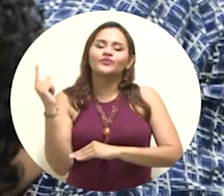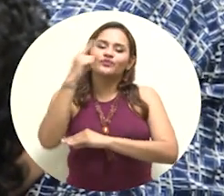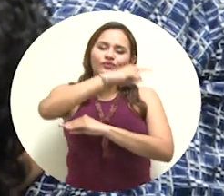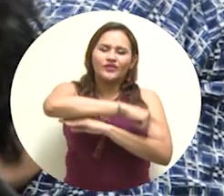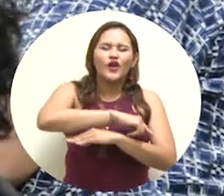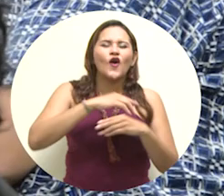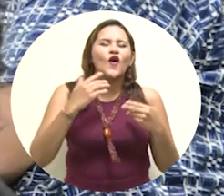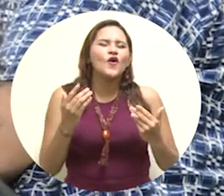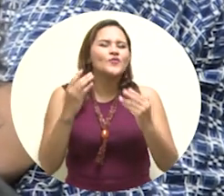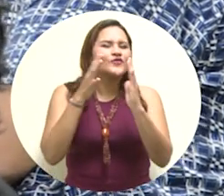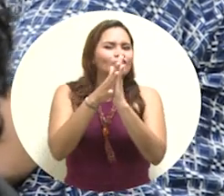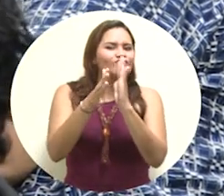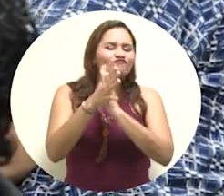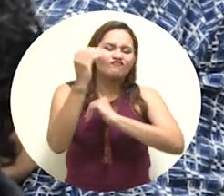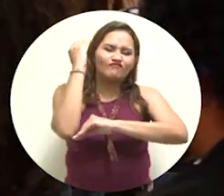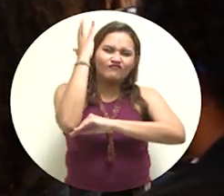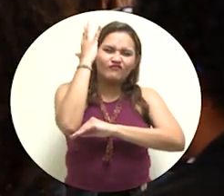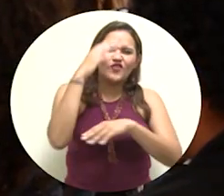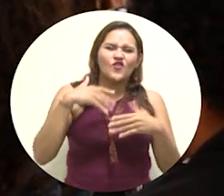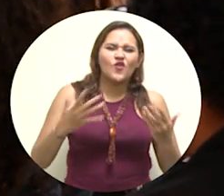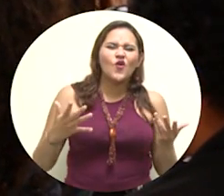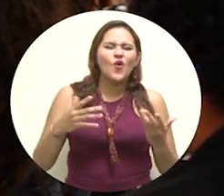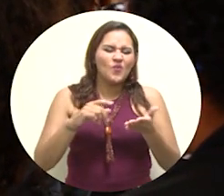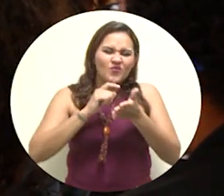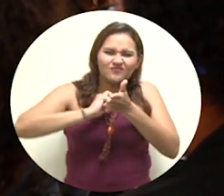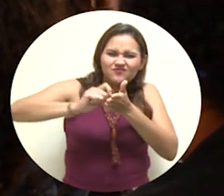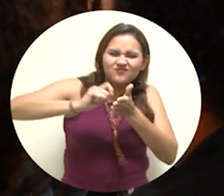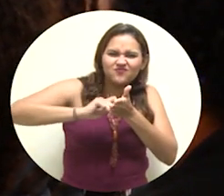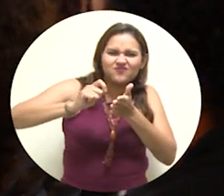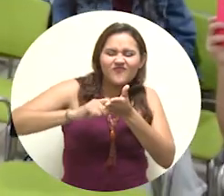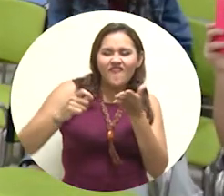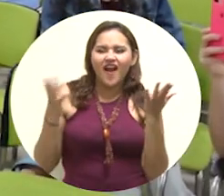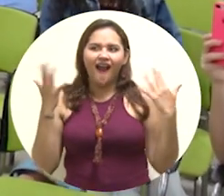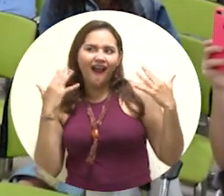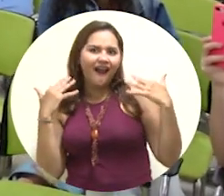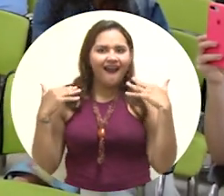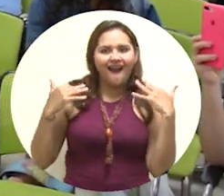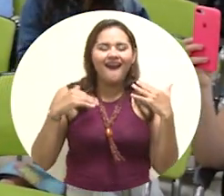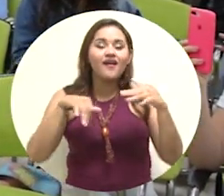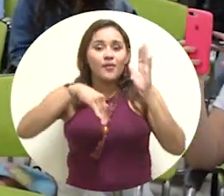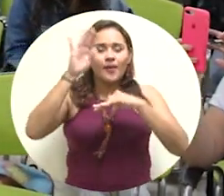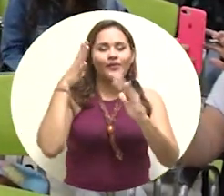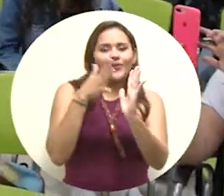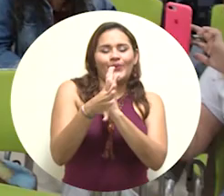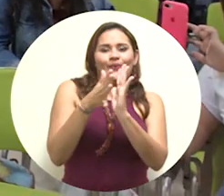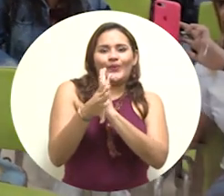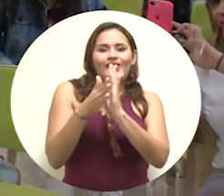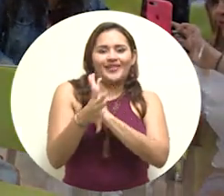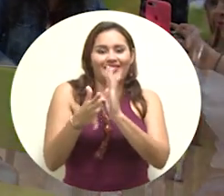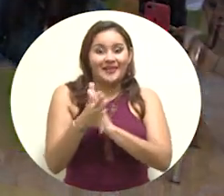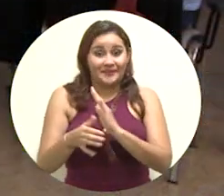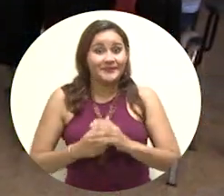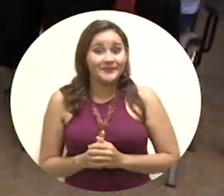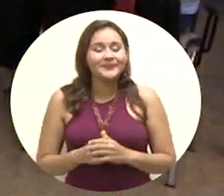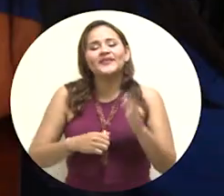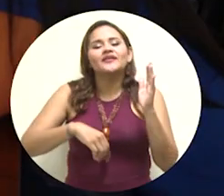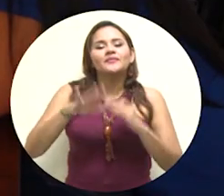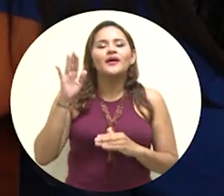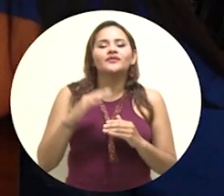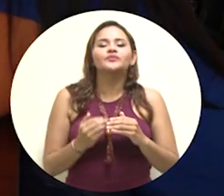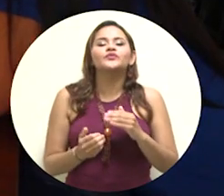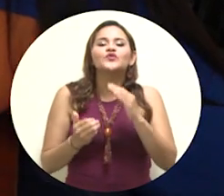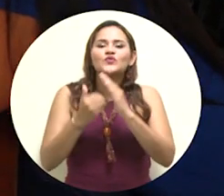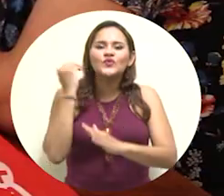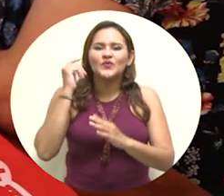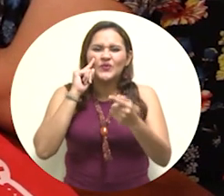escribir y producir Somos Calentura?, a cargo del productor cinematográfico Steven Grisales. Y se abrió una rueda de negocios